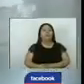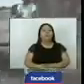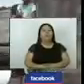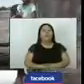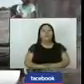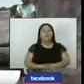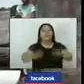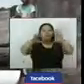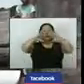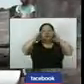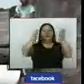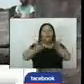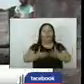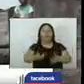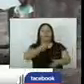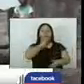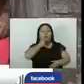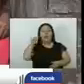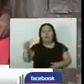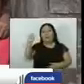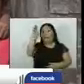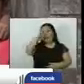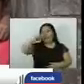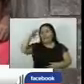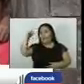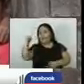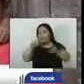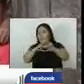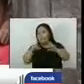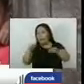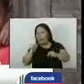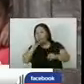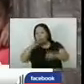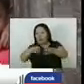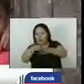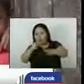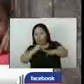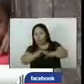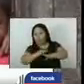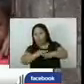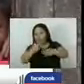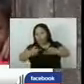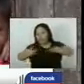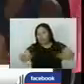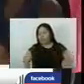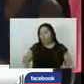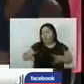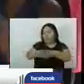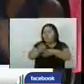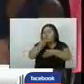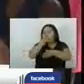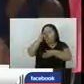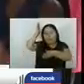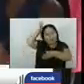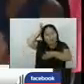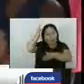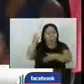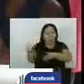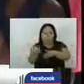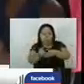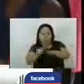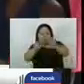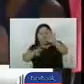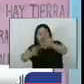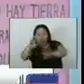En noticias internacionales en Nicaragua, organizaciones que defienden los derechos de los pueblos indígenas estiman que unos 70 indígenas de la